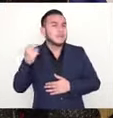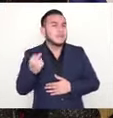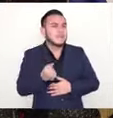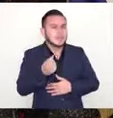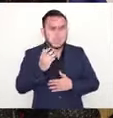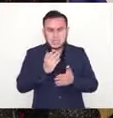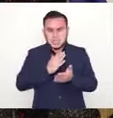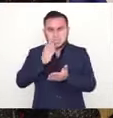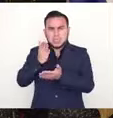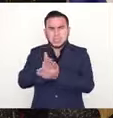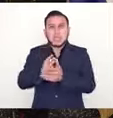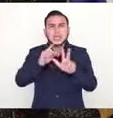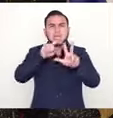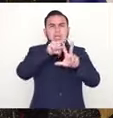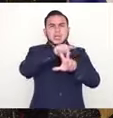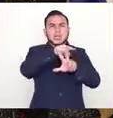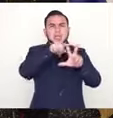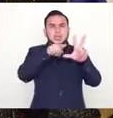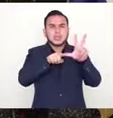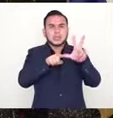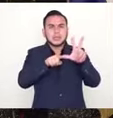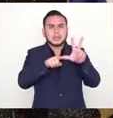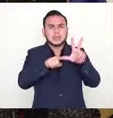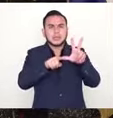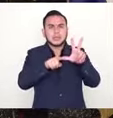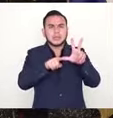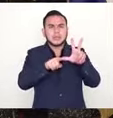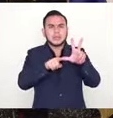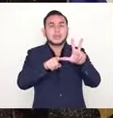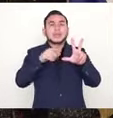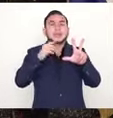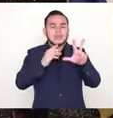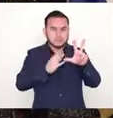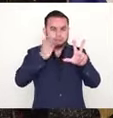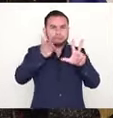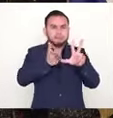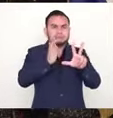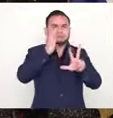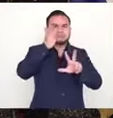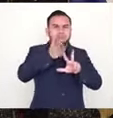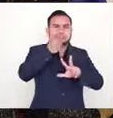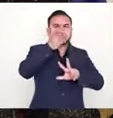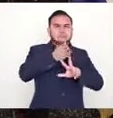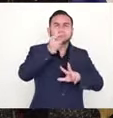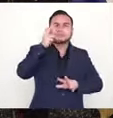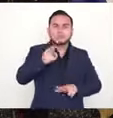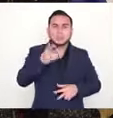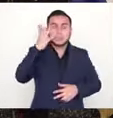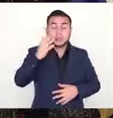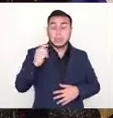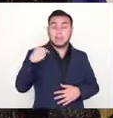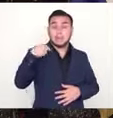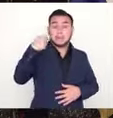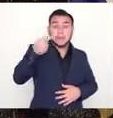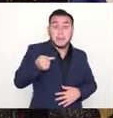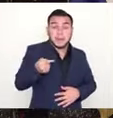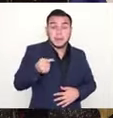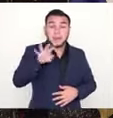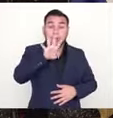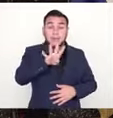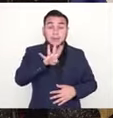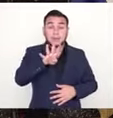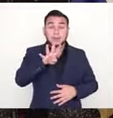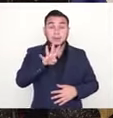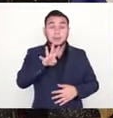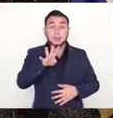vayan a una de las tres cuando fuimos a las tres nos fuimos a una de las tres fuimos a las tres en el mismo día que él dice mañana aunque sólo acaban cuatro